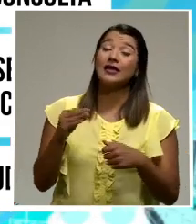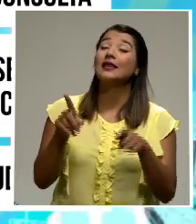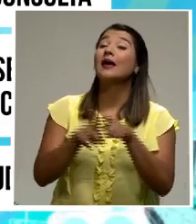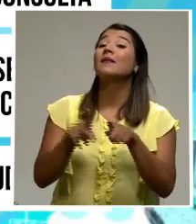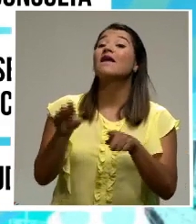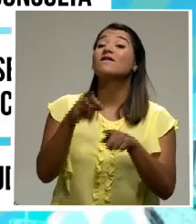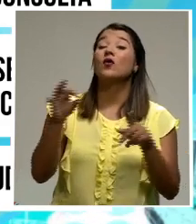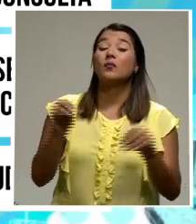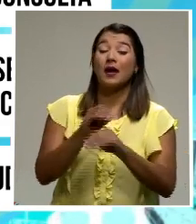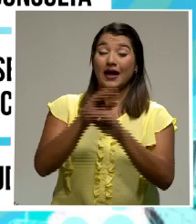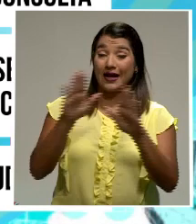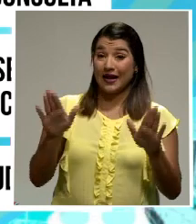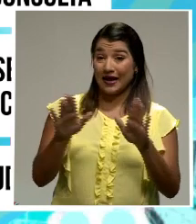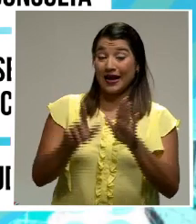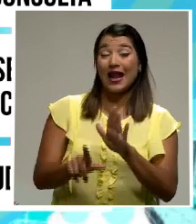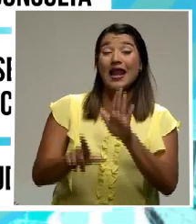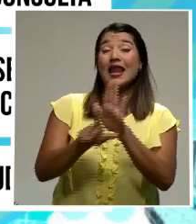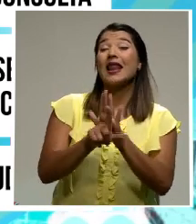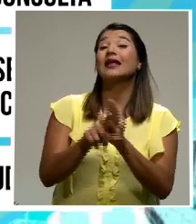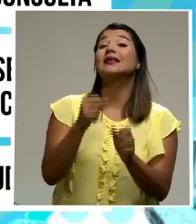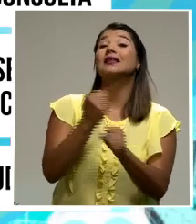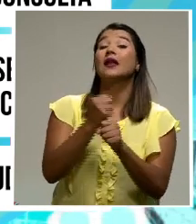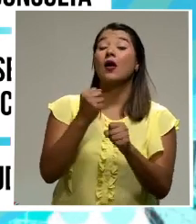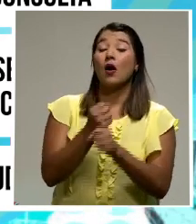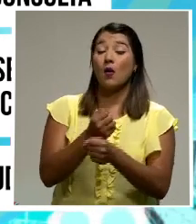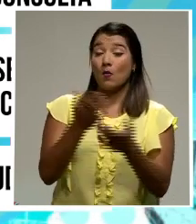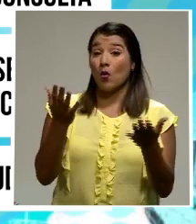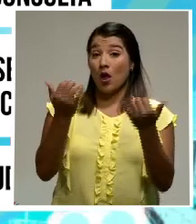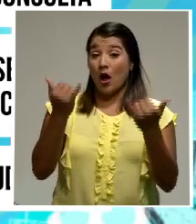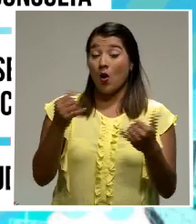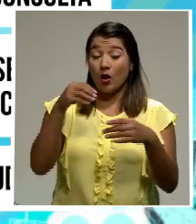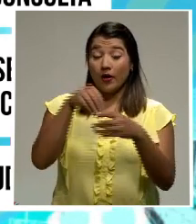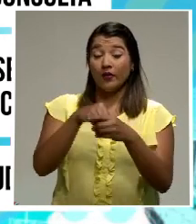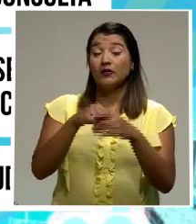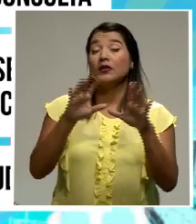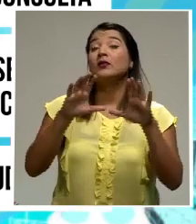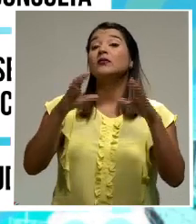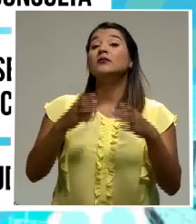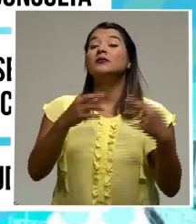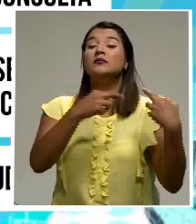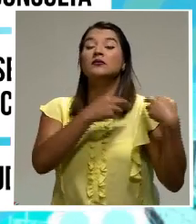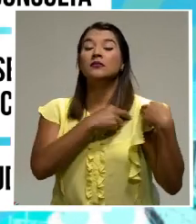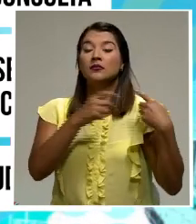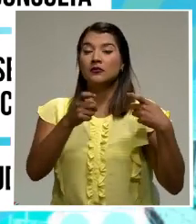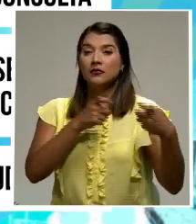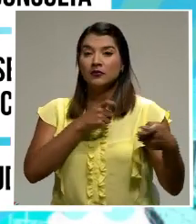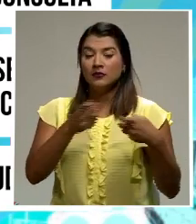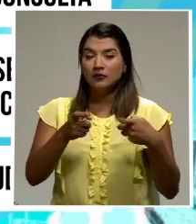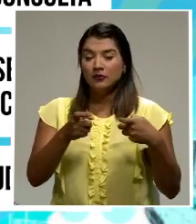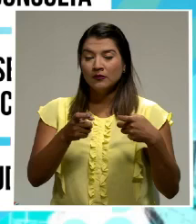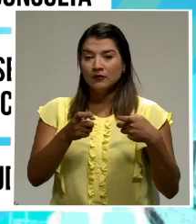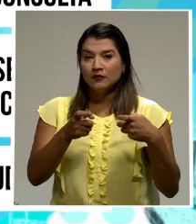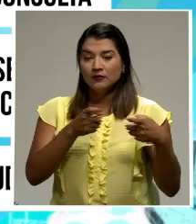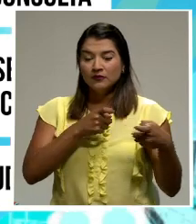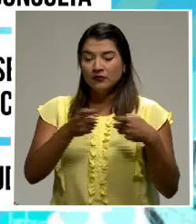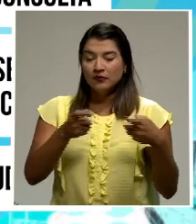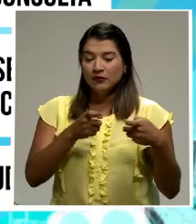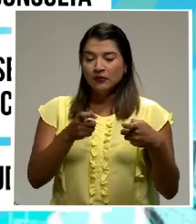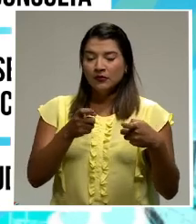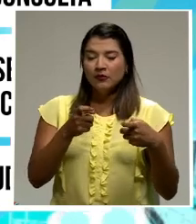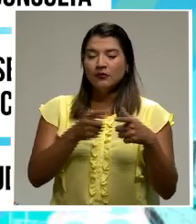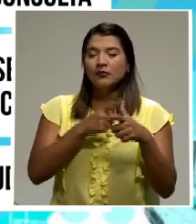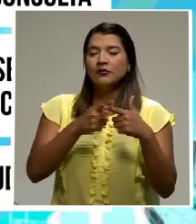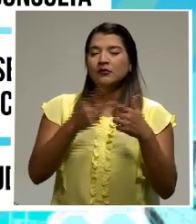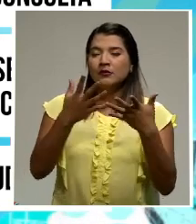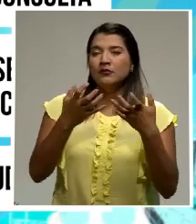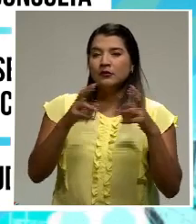de marco de empleo público, que está en la Comisión de Gobierno y Administración, el cual es el pilar o la base de las propuestas del